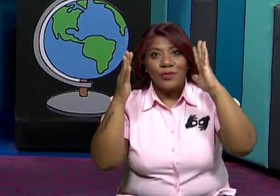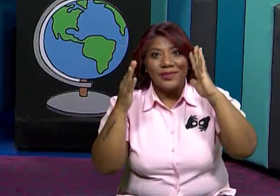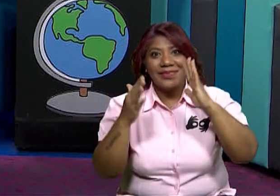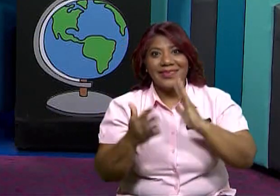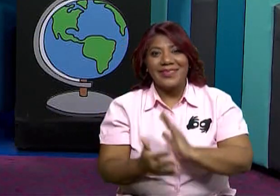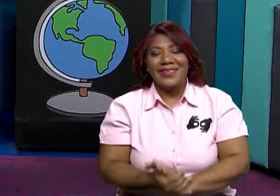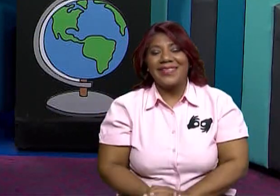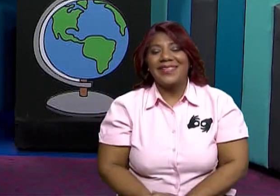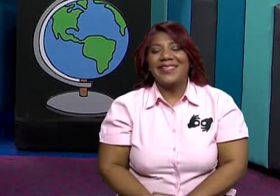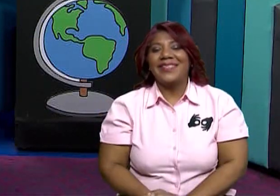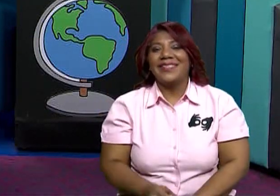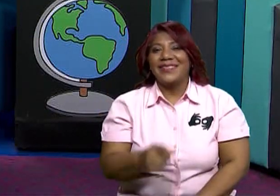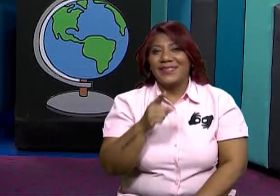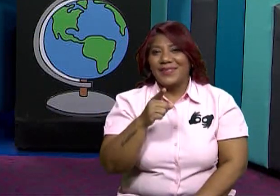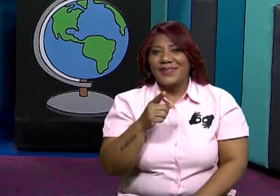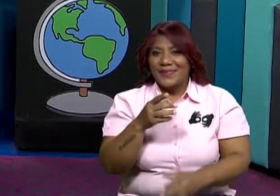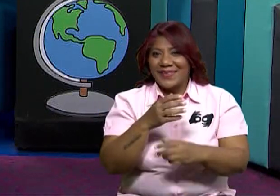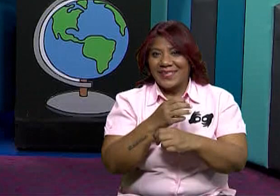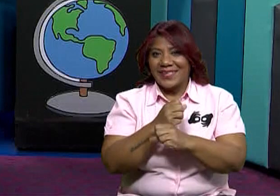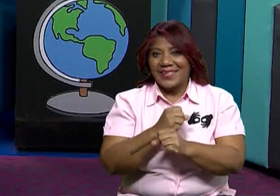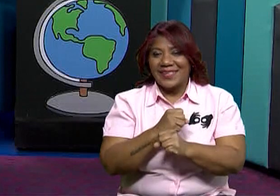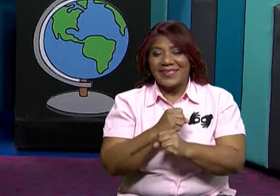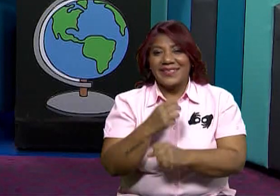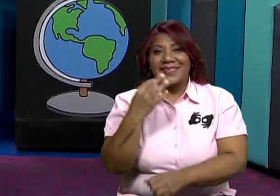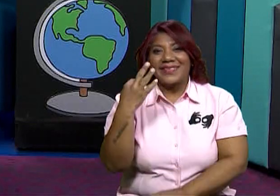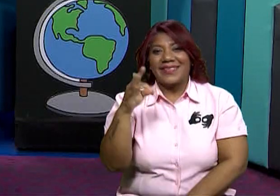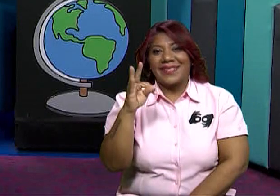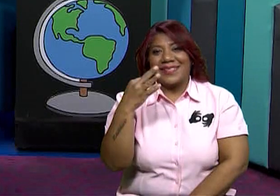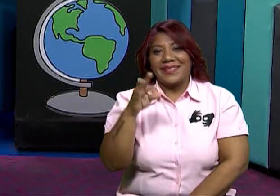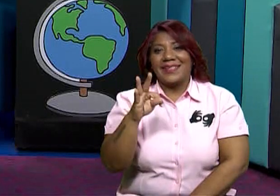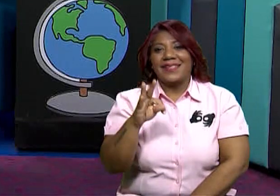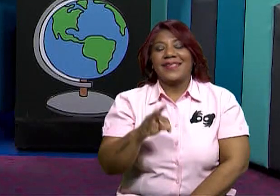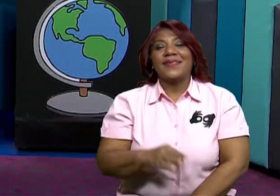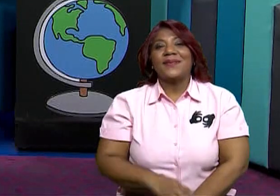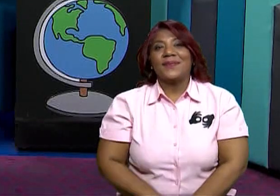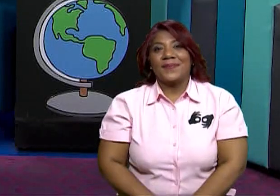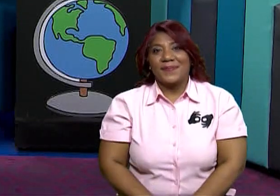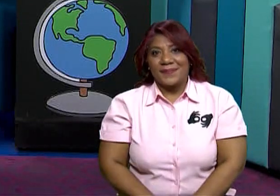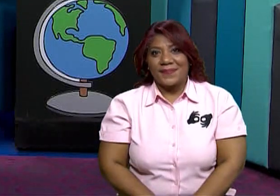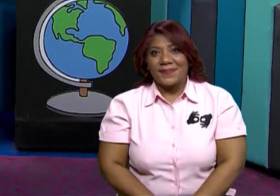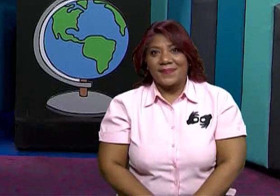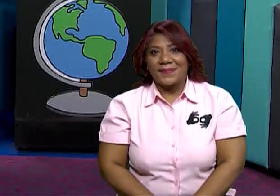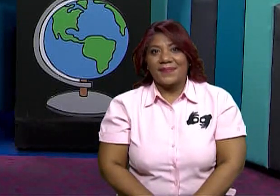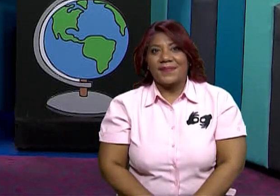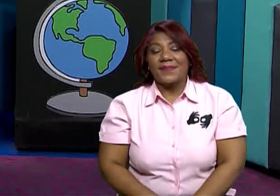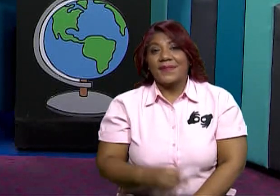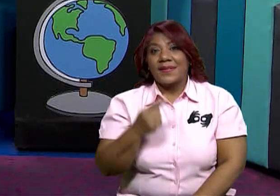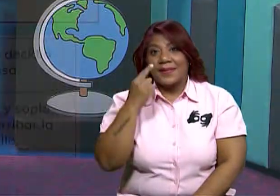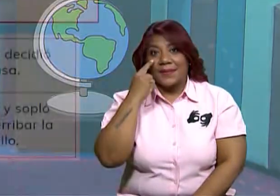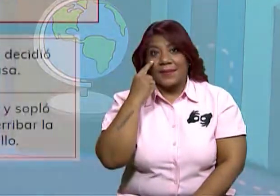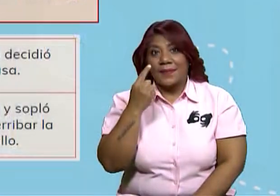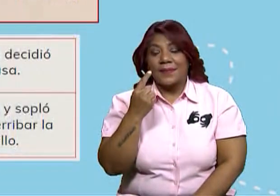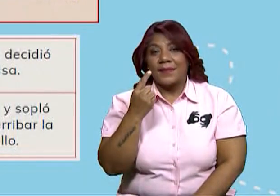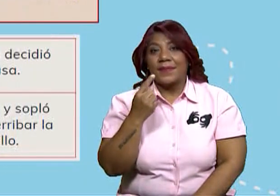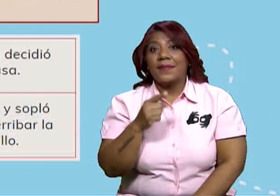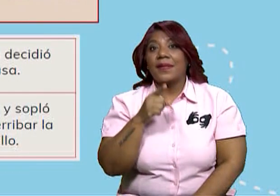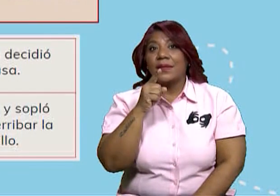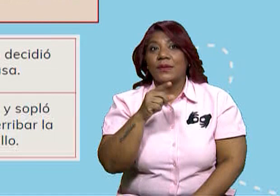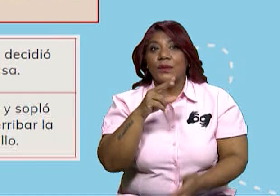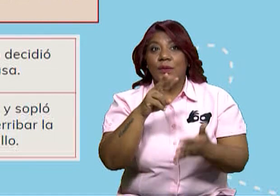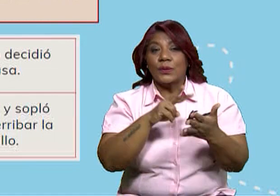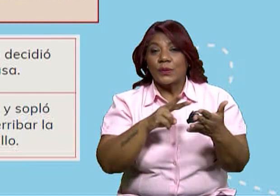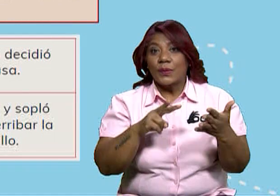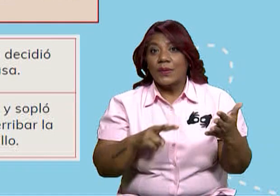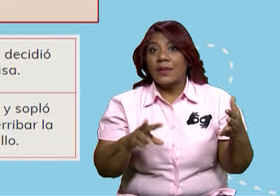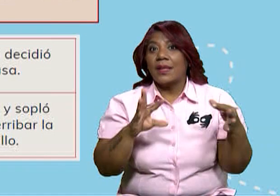desarrollar la tarea y mostrársela a tu maestro. Vamos a continuar ahora con leer de nuevo el